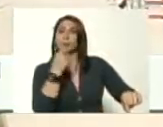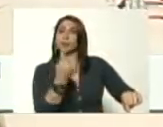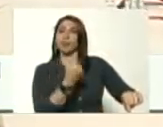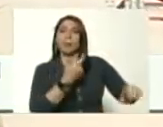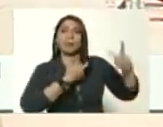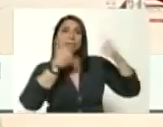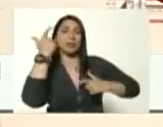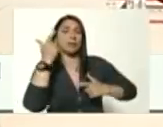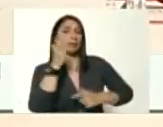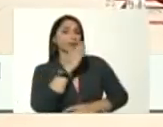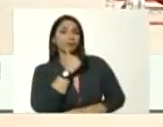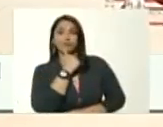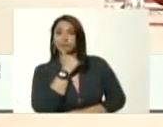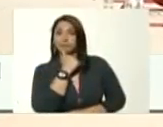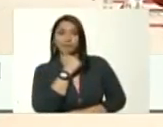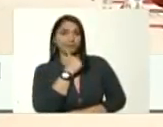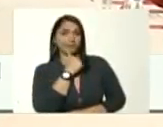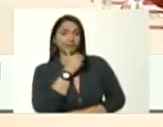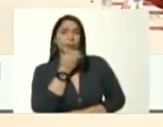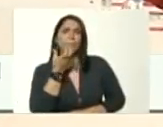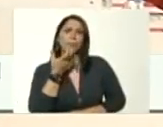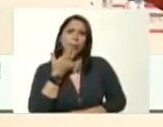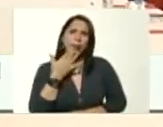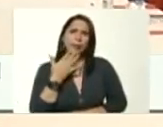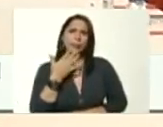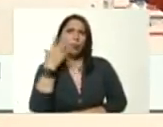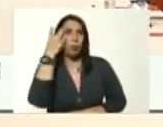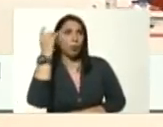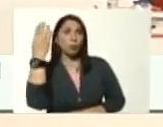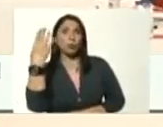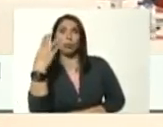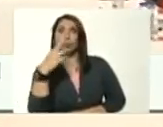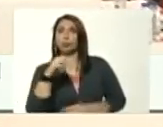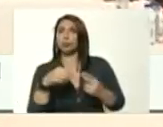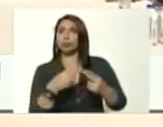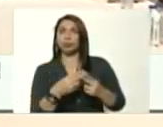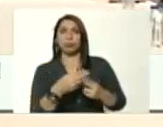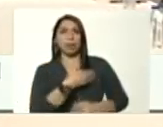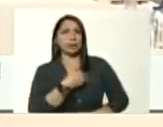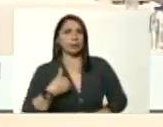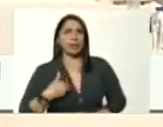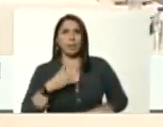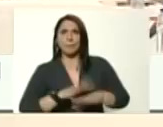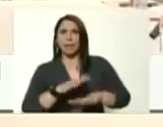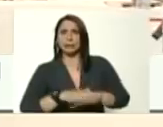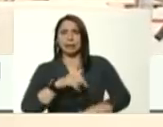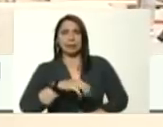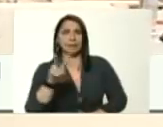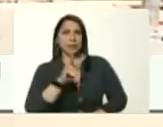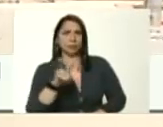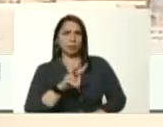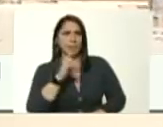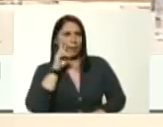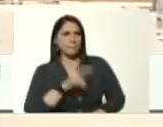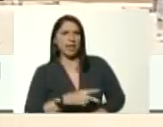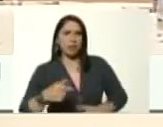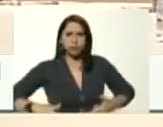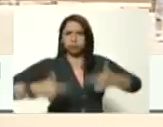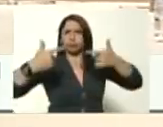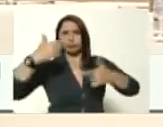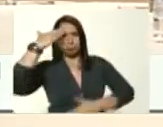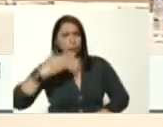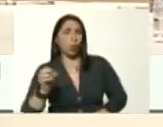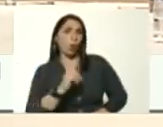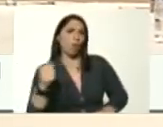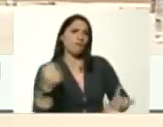en el caso dios no lo quiera nunca ocurra de que sería era una confrontación militar o una agresión